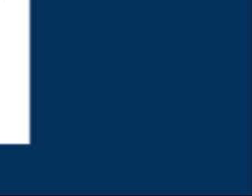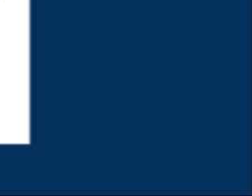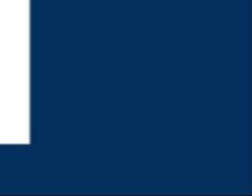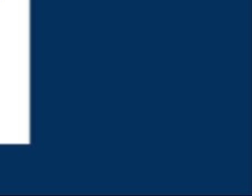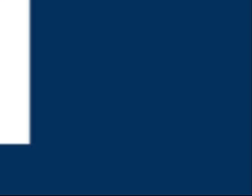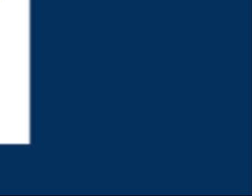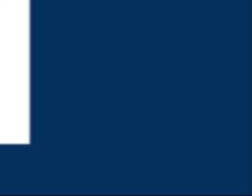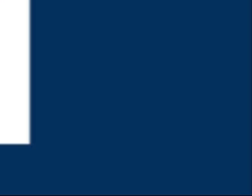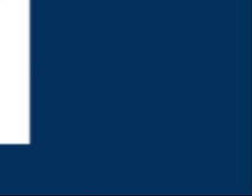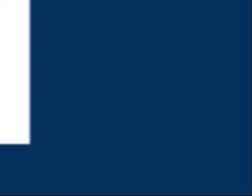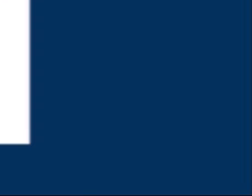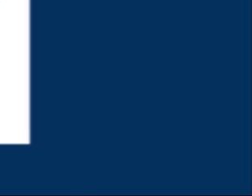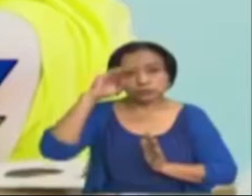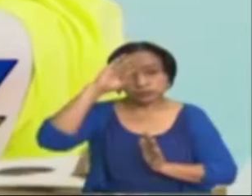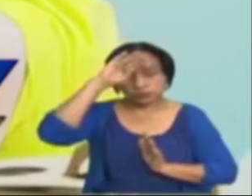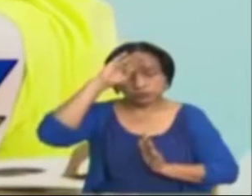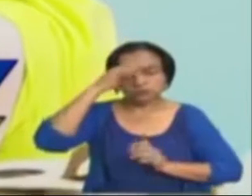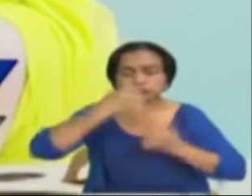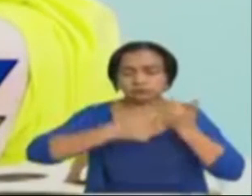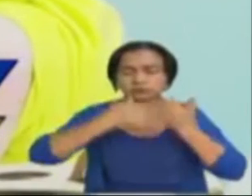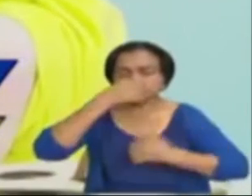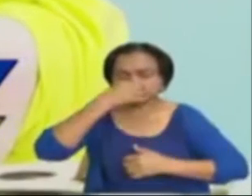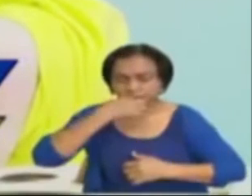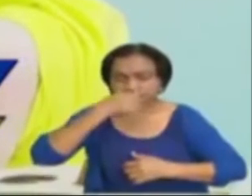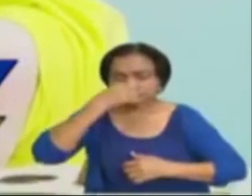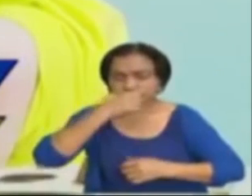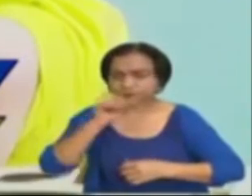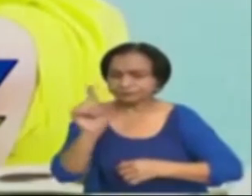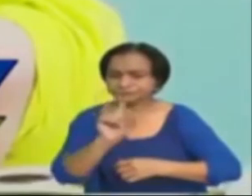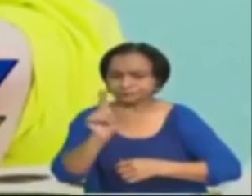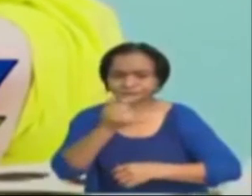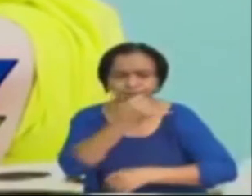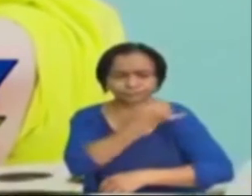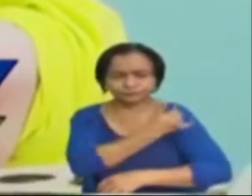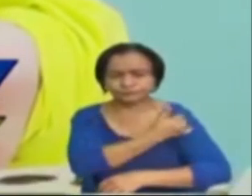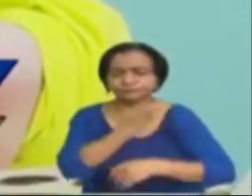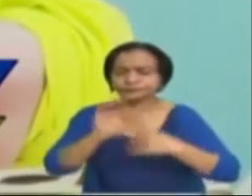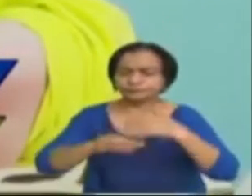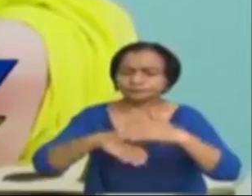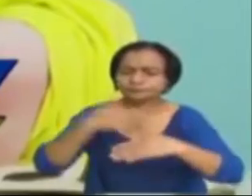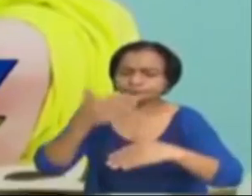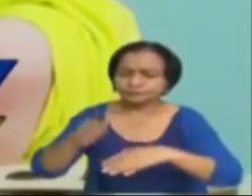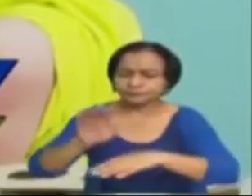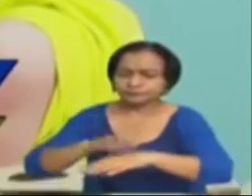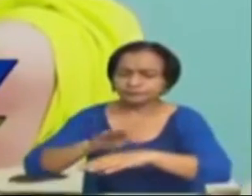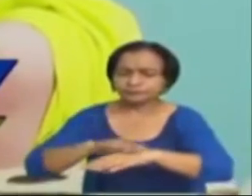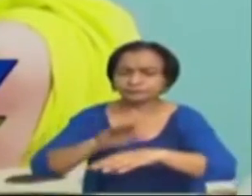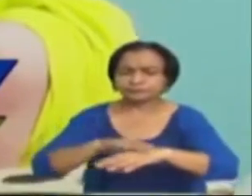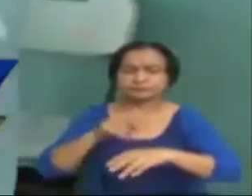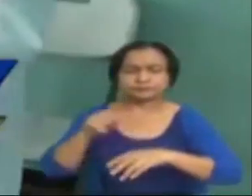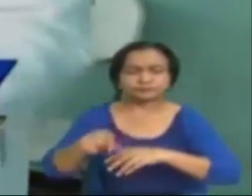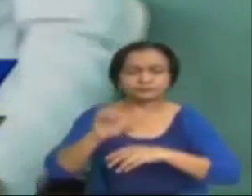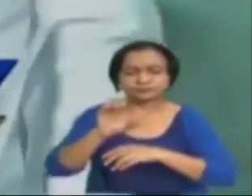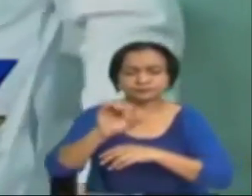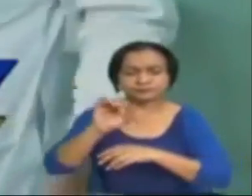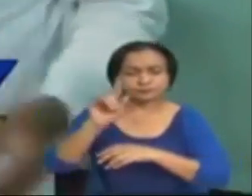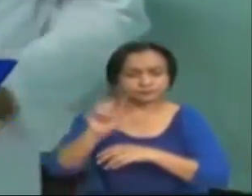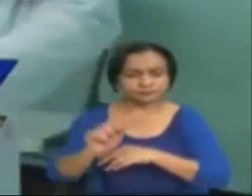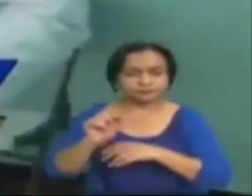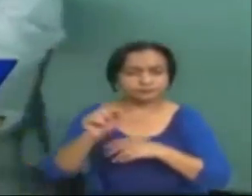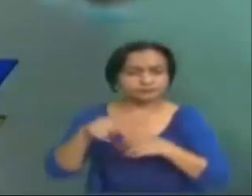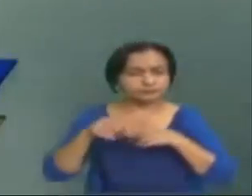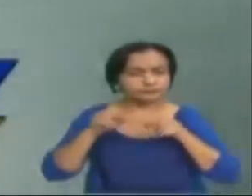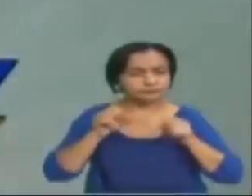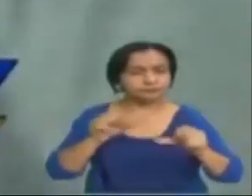el segundo envío de 81.900 dosis de vacuna Pfizer, también en este mes de octubre, sin